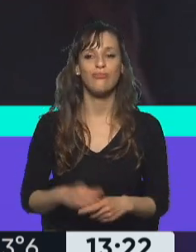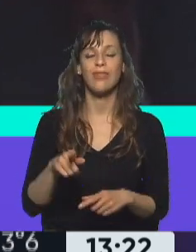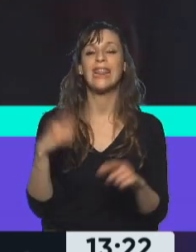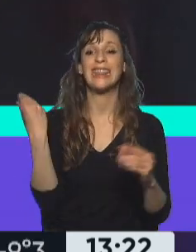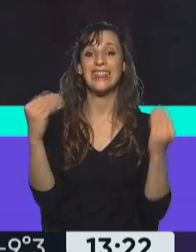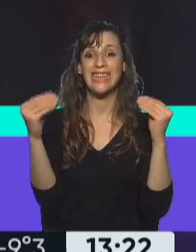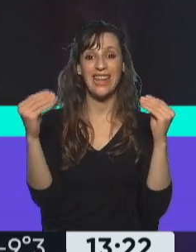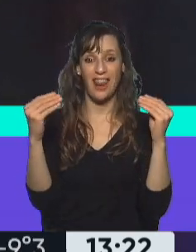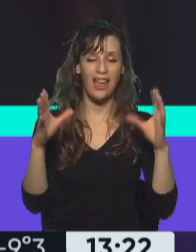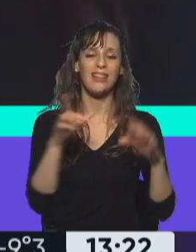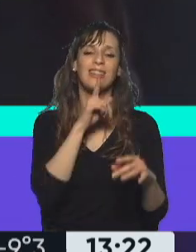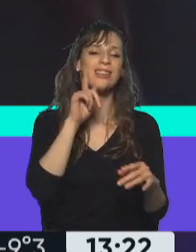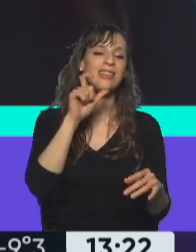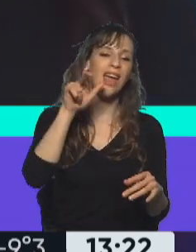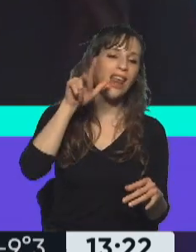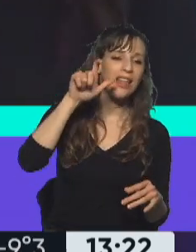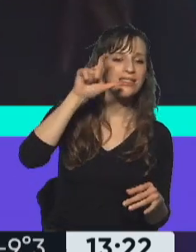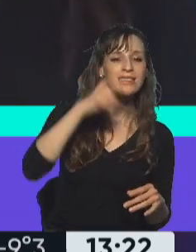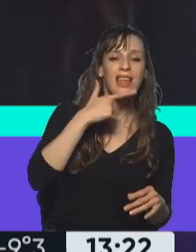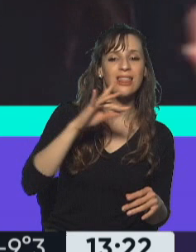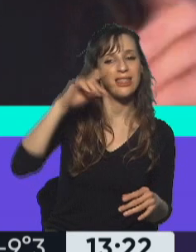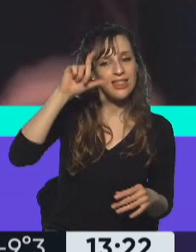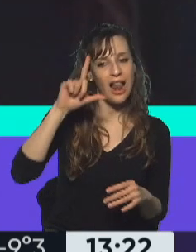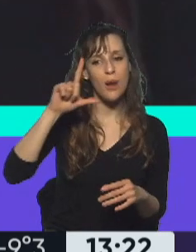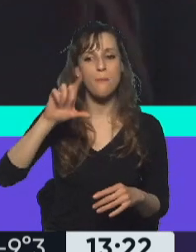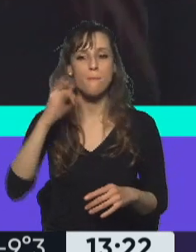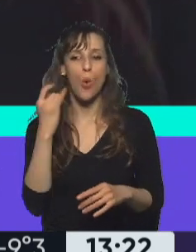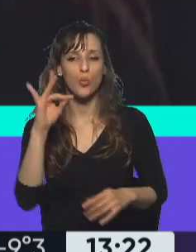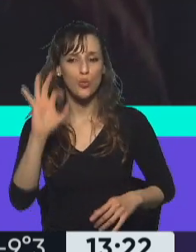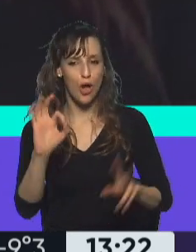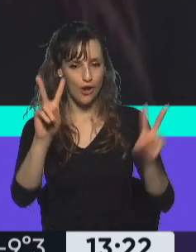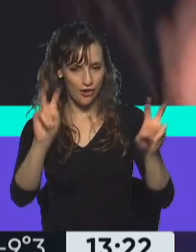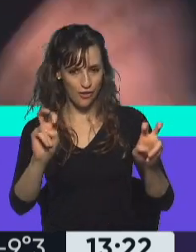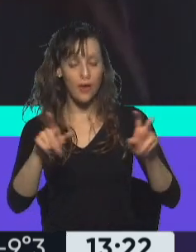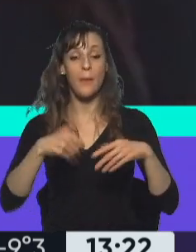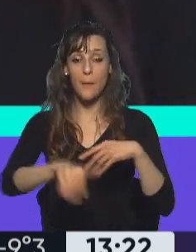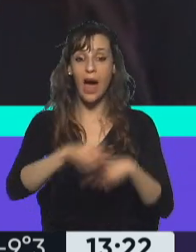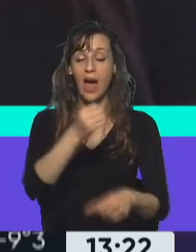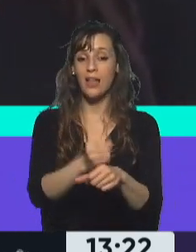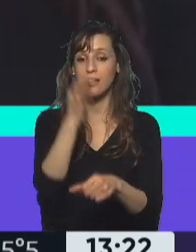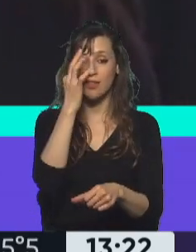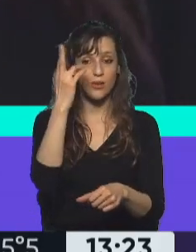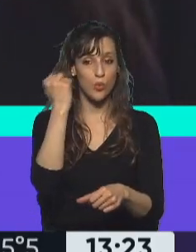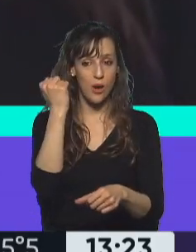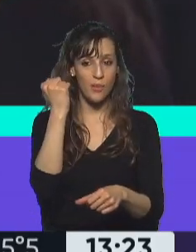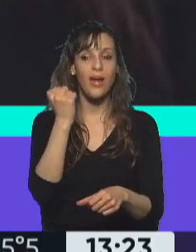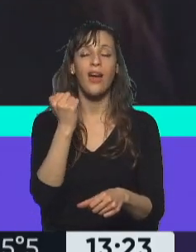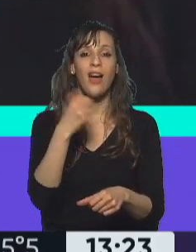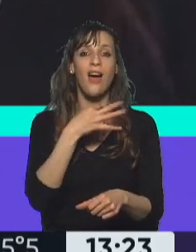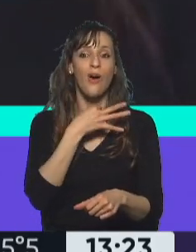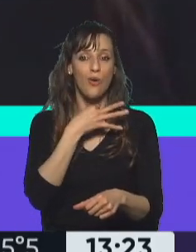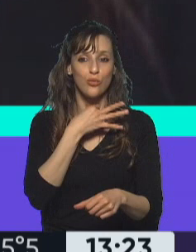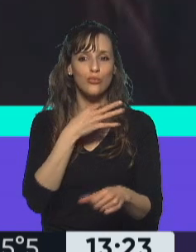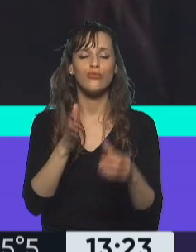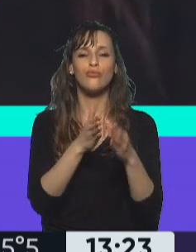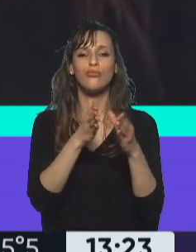compañía Pizzicato Teatro se estrenó este domingo y va a estar hasta el 29, hasta el próximo 29, cada día, todos